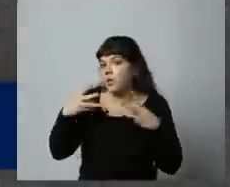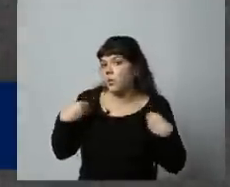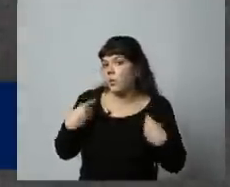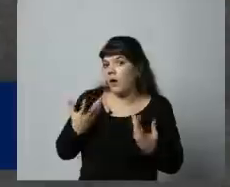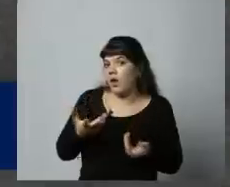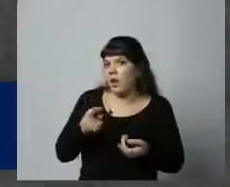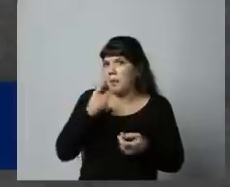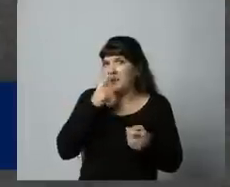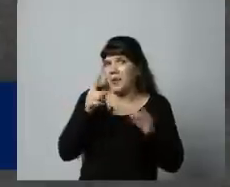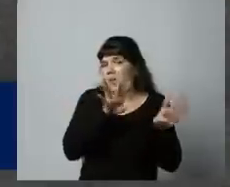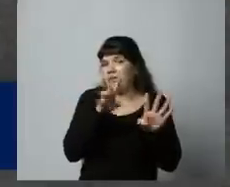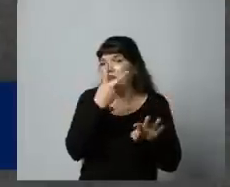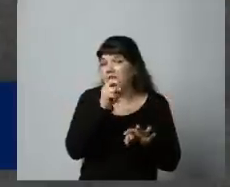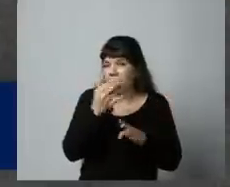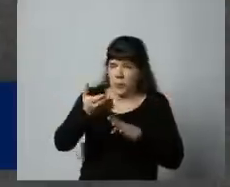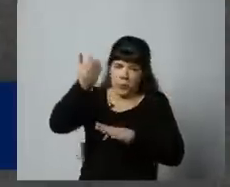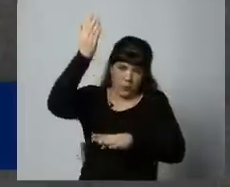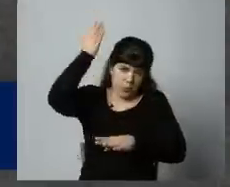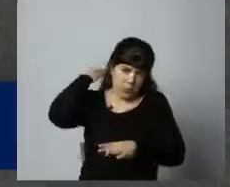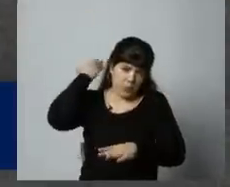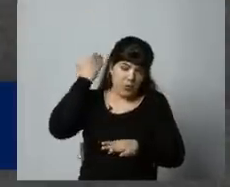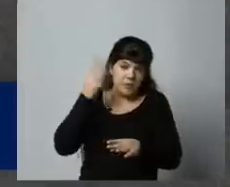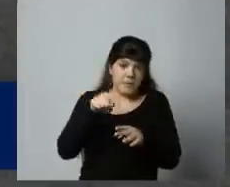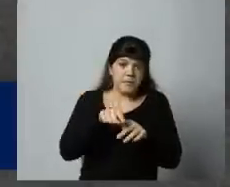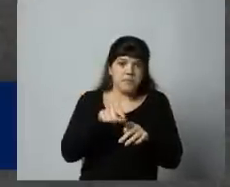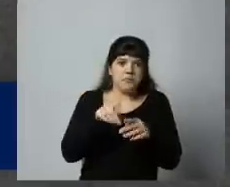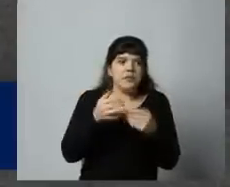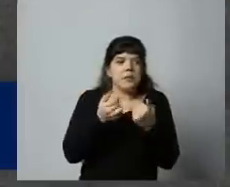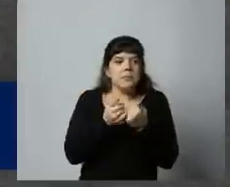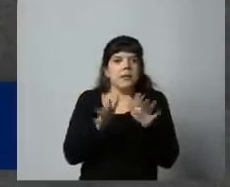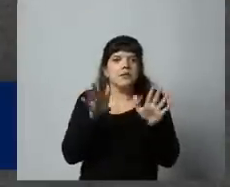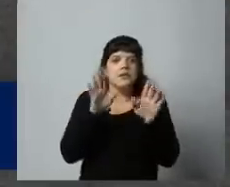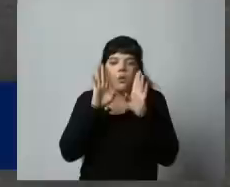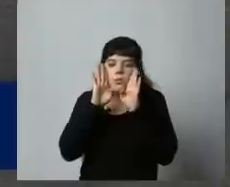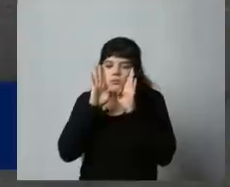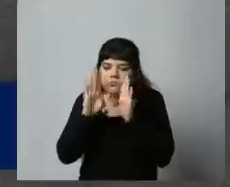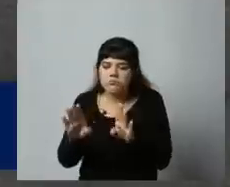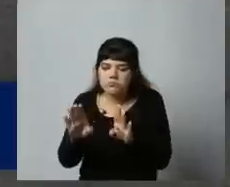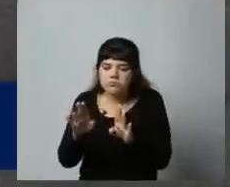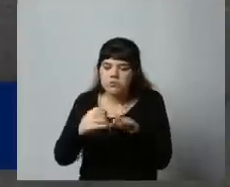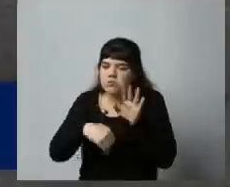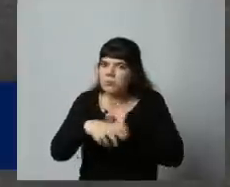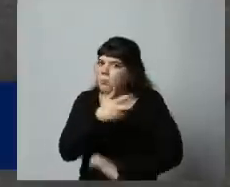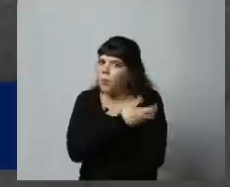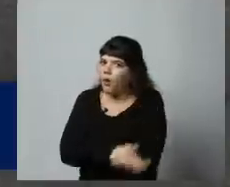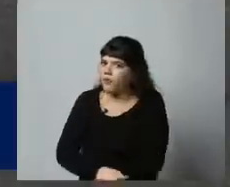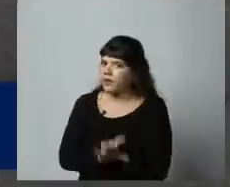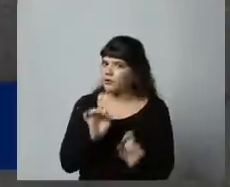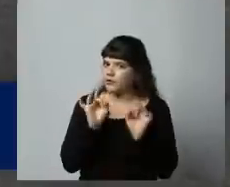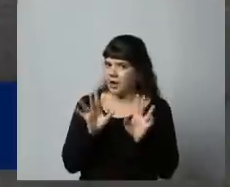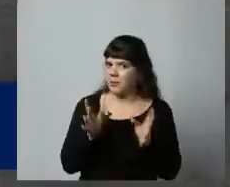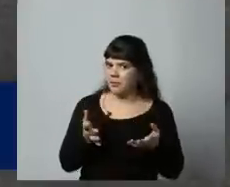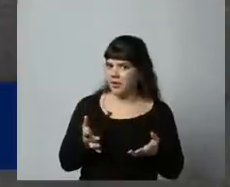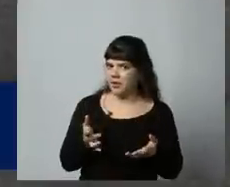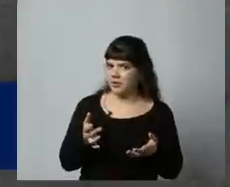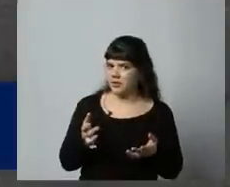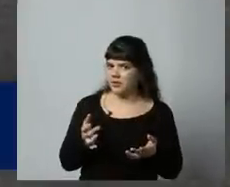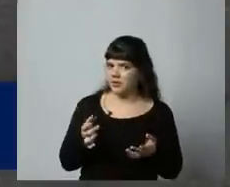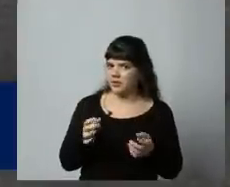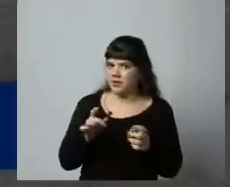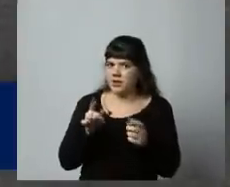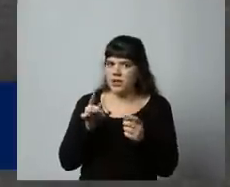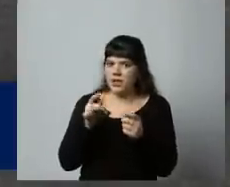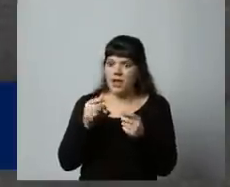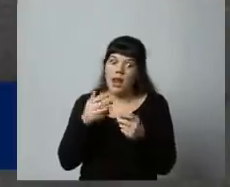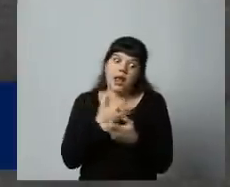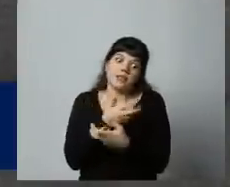año 1920 que empezó focalizado en los niños más necesitados los niños de las escuelas al aire libre